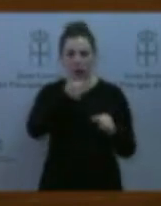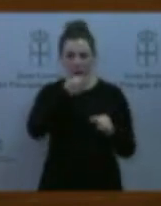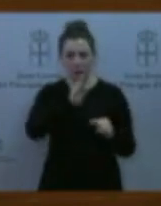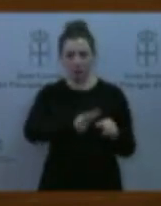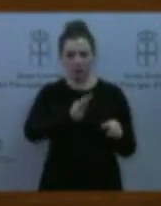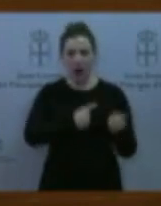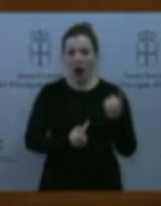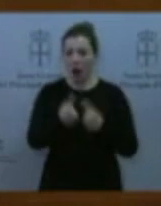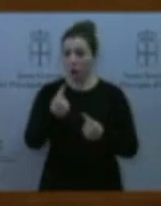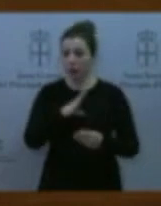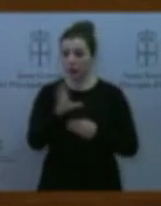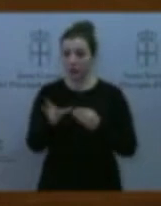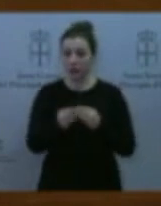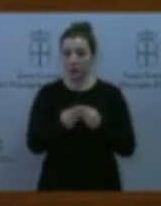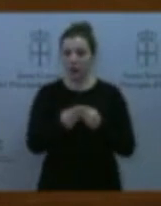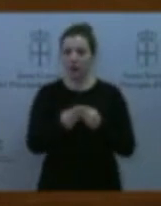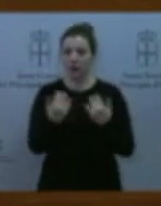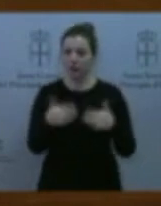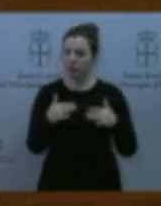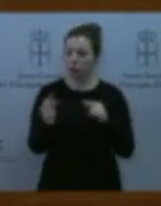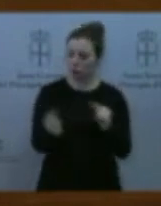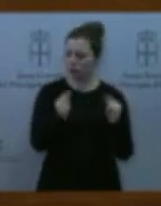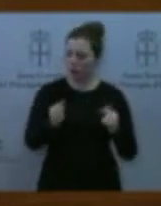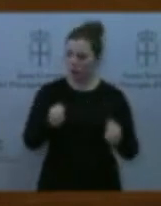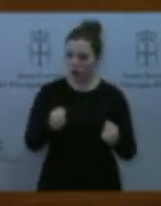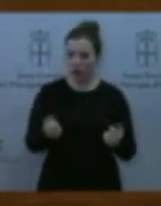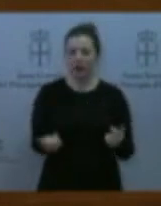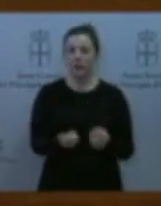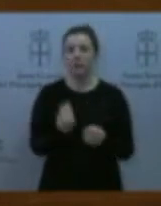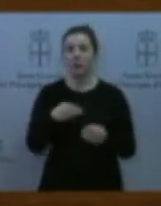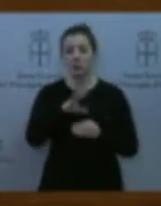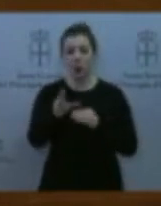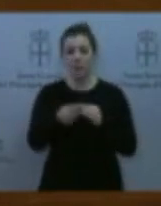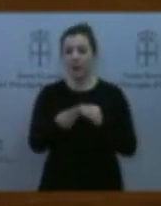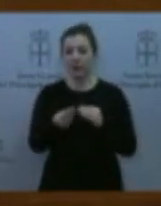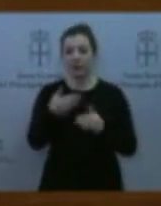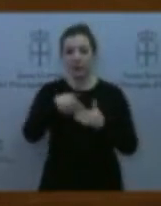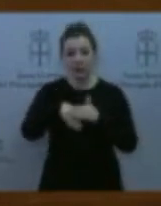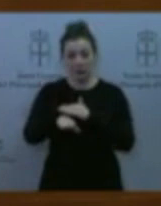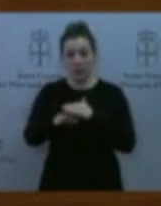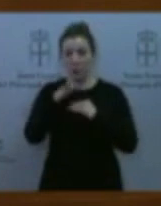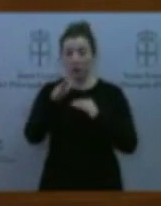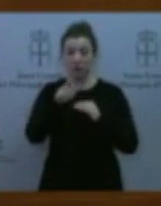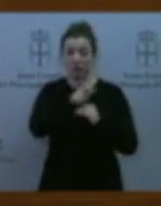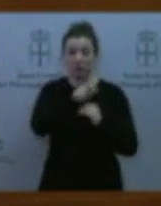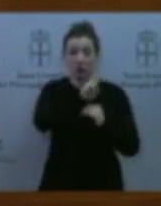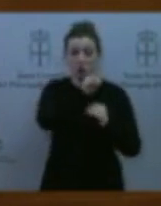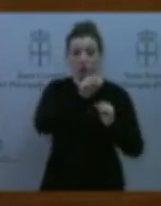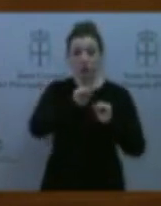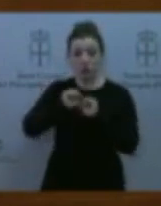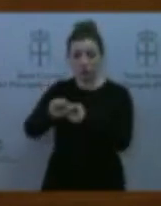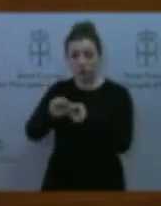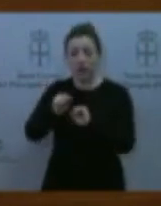acalorada. Estas enmiendas que reservamos por su rechazo, digamos que evidencian las diferencias incluso entre los que